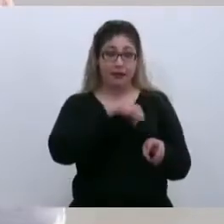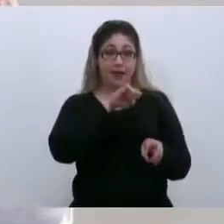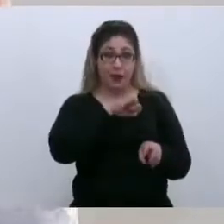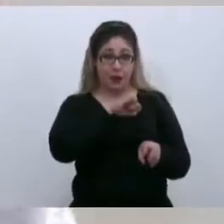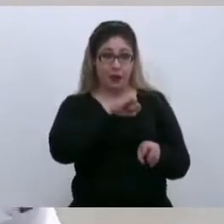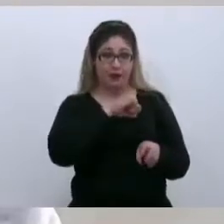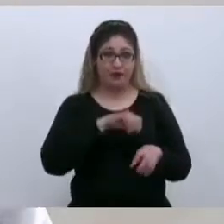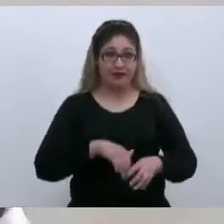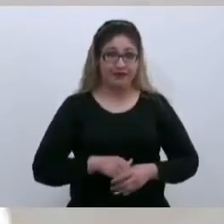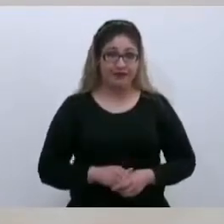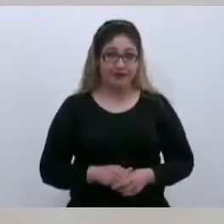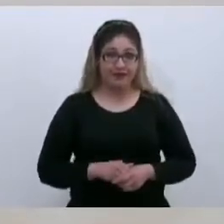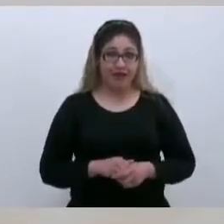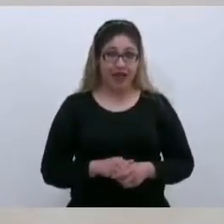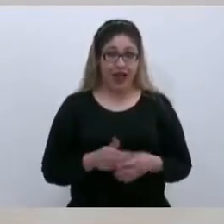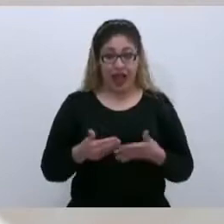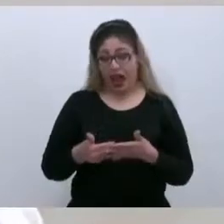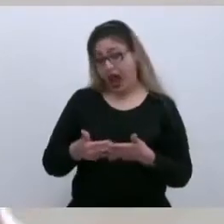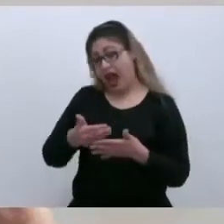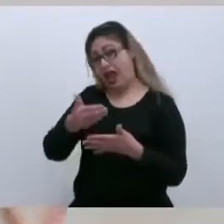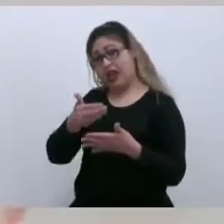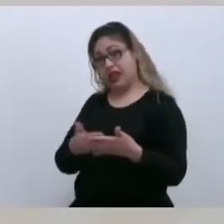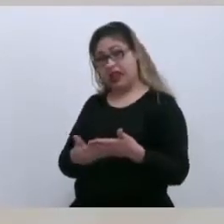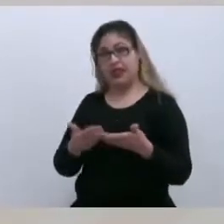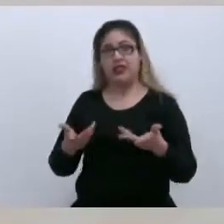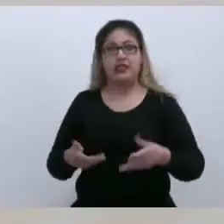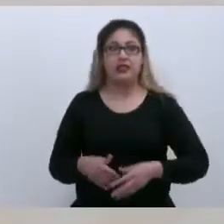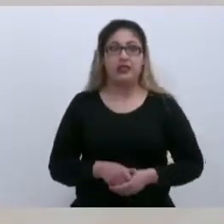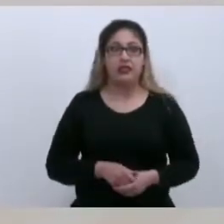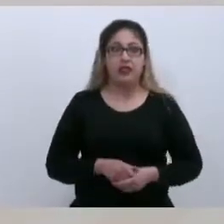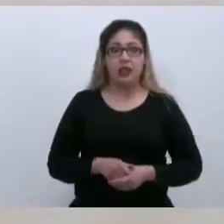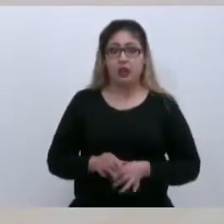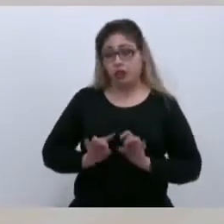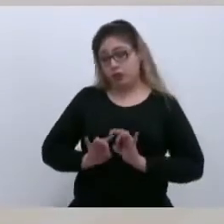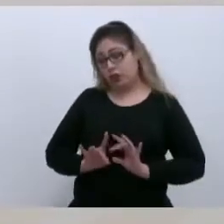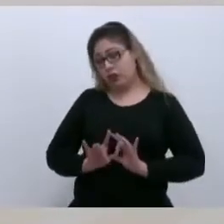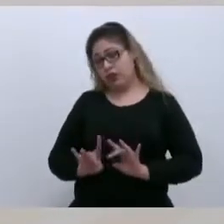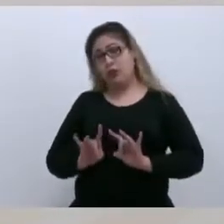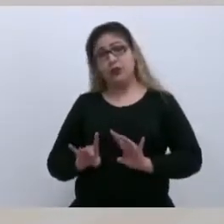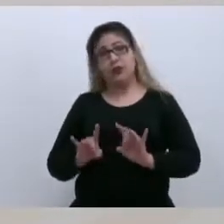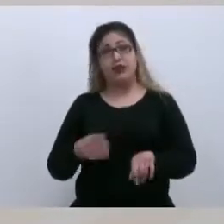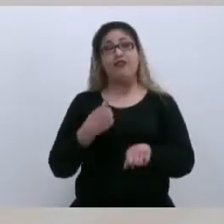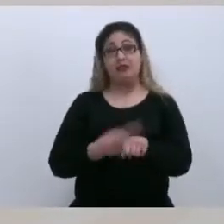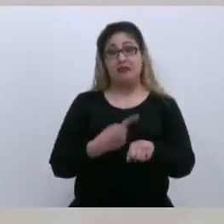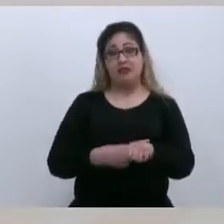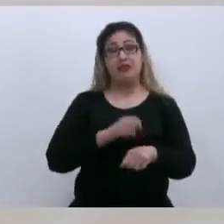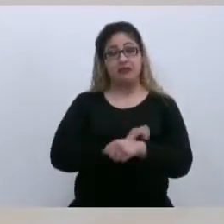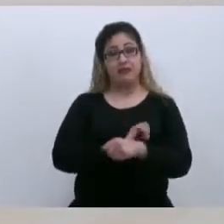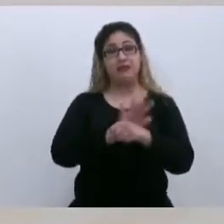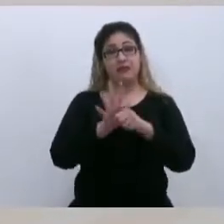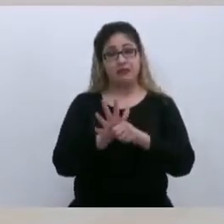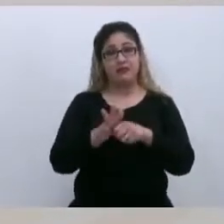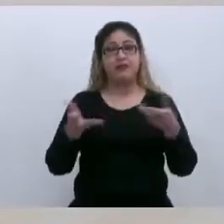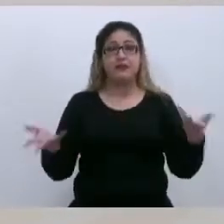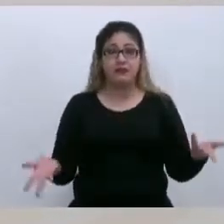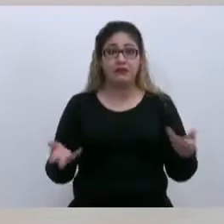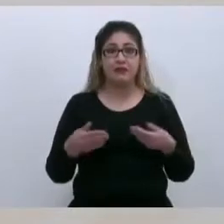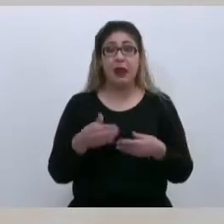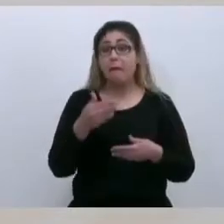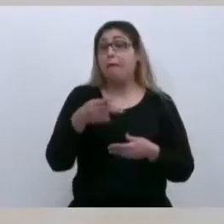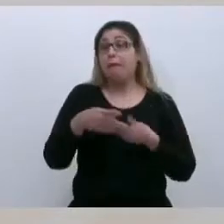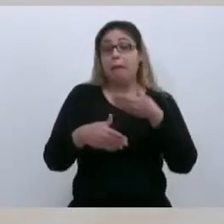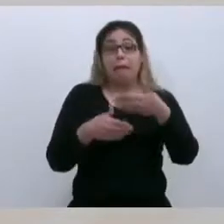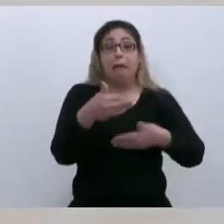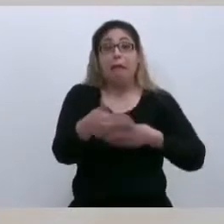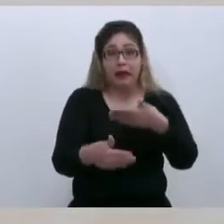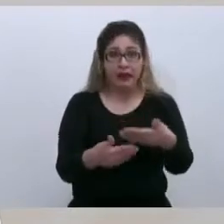un antes del COVID, lo que ha ocurrido durante el COVID y lo que vendrá después del COVID. Y ya antes del